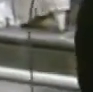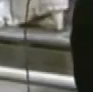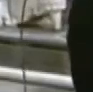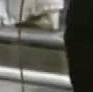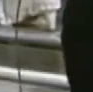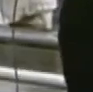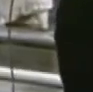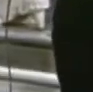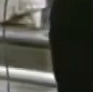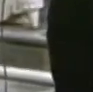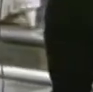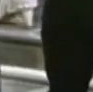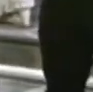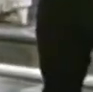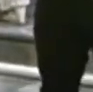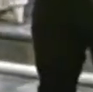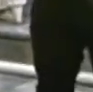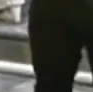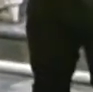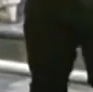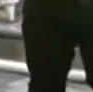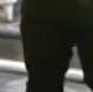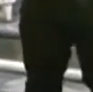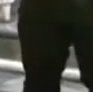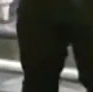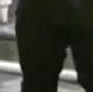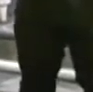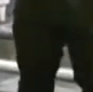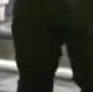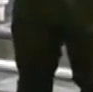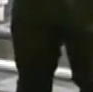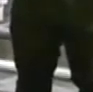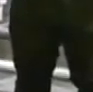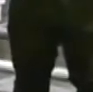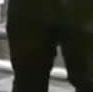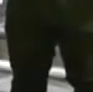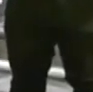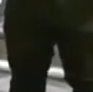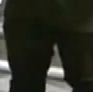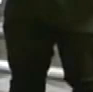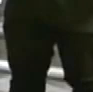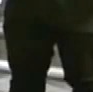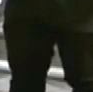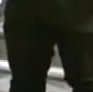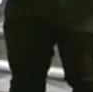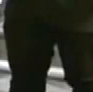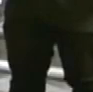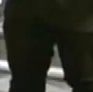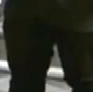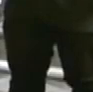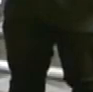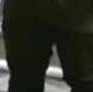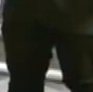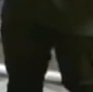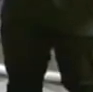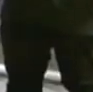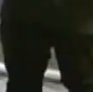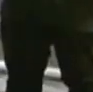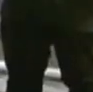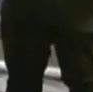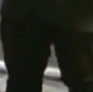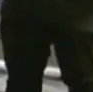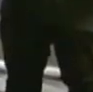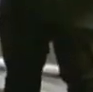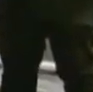Hoy me siento complacido y he venido a conversar sobre un